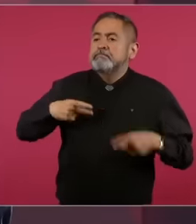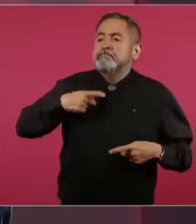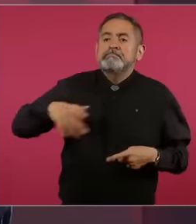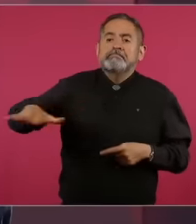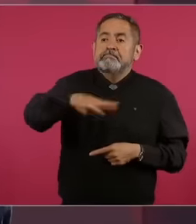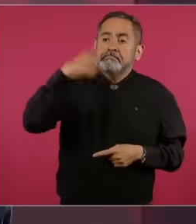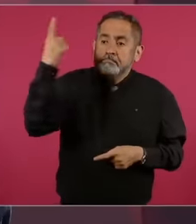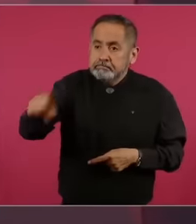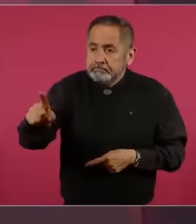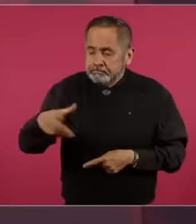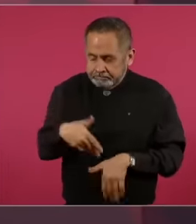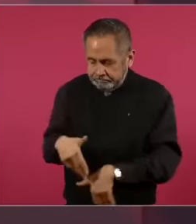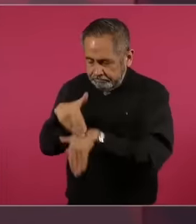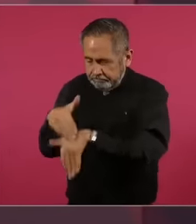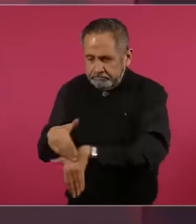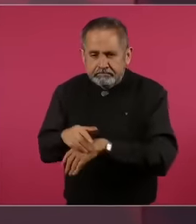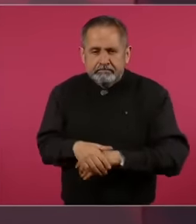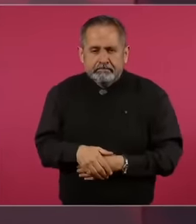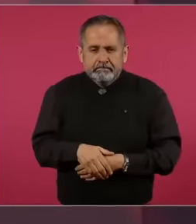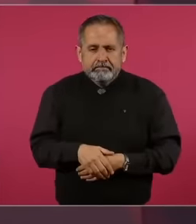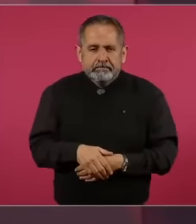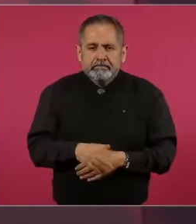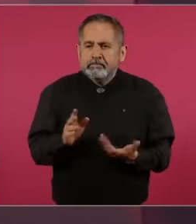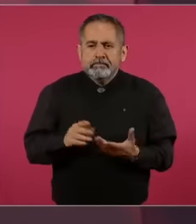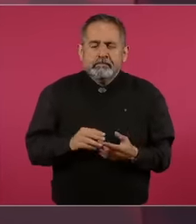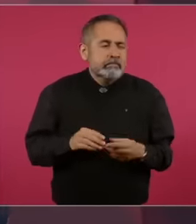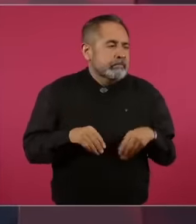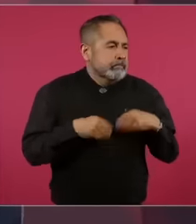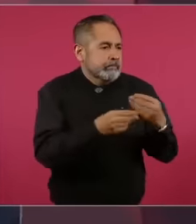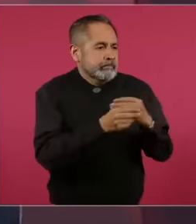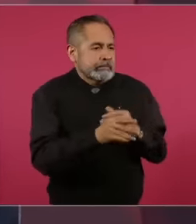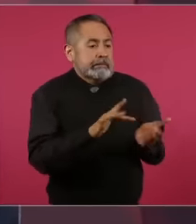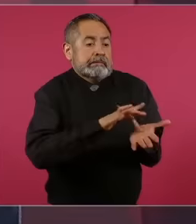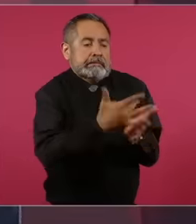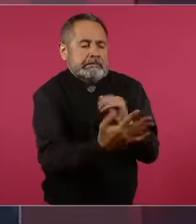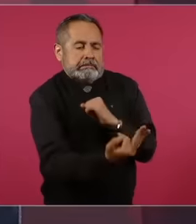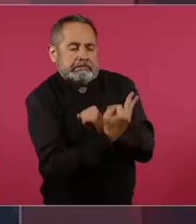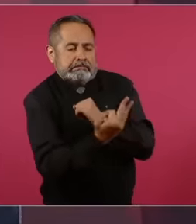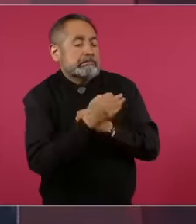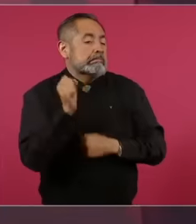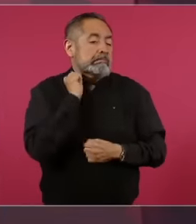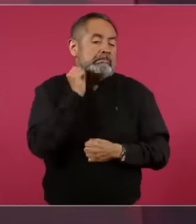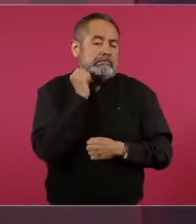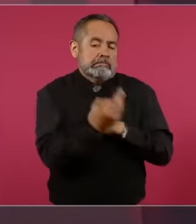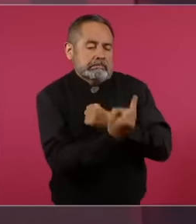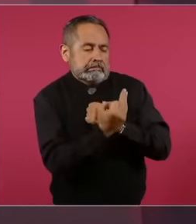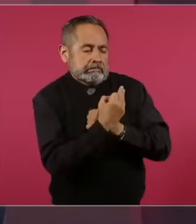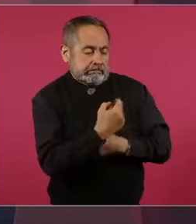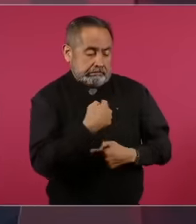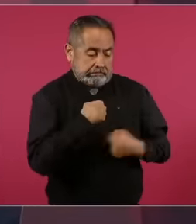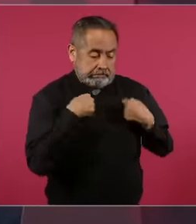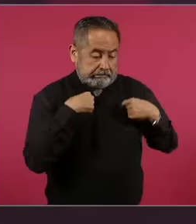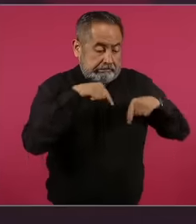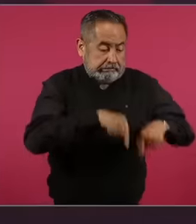pueblo, que no le deben el favor a ningún partido, a ningún